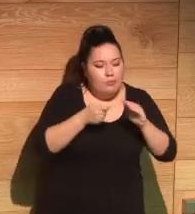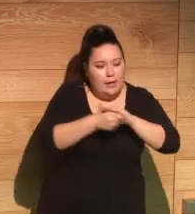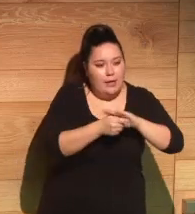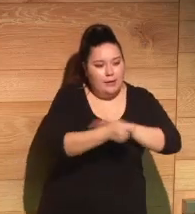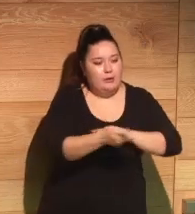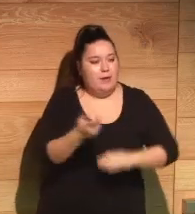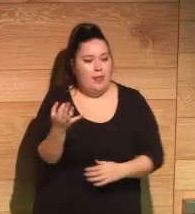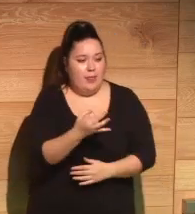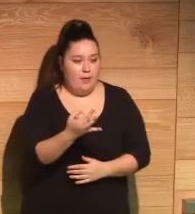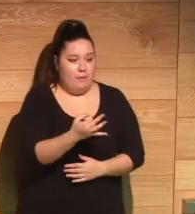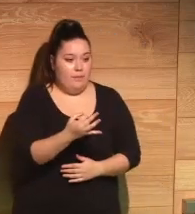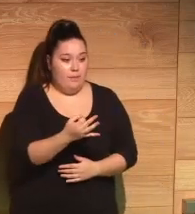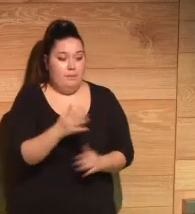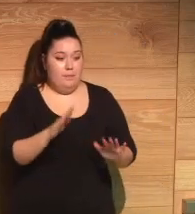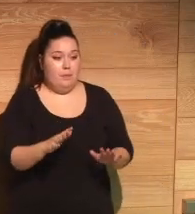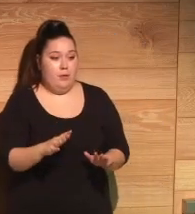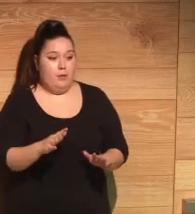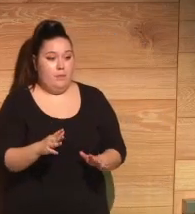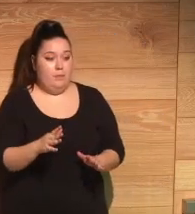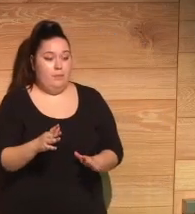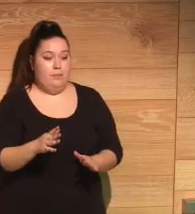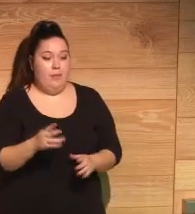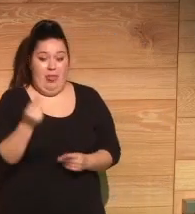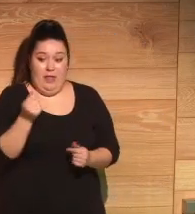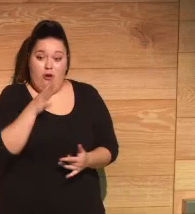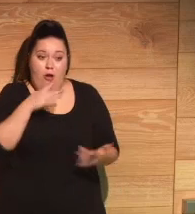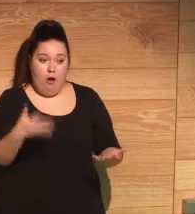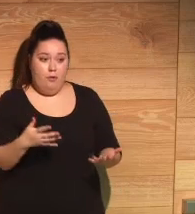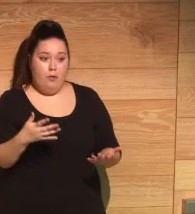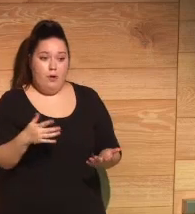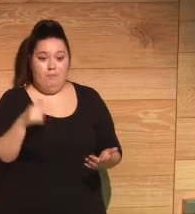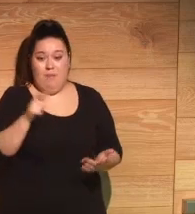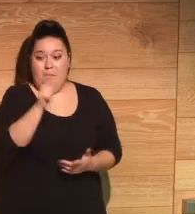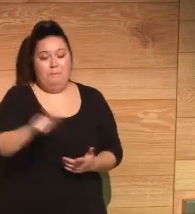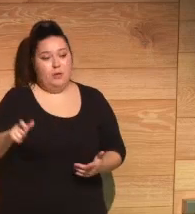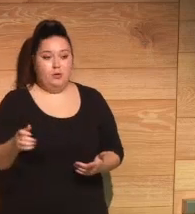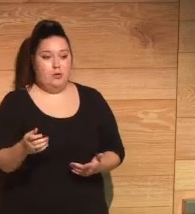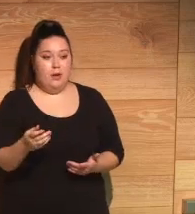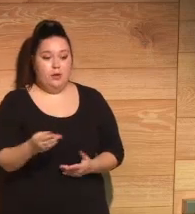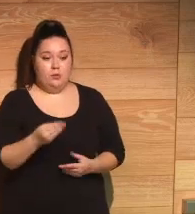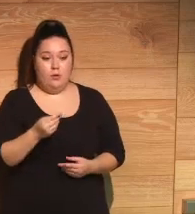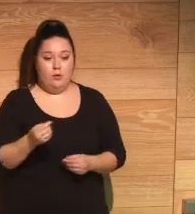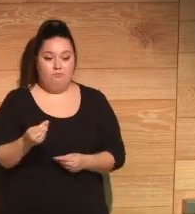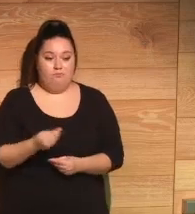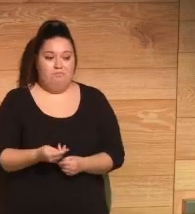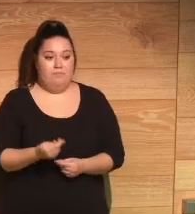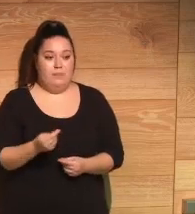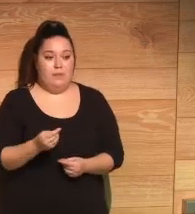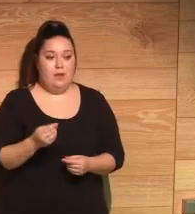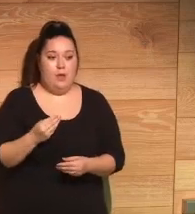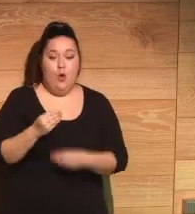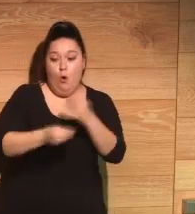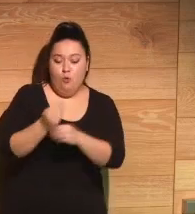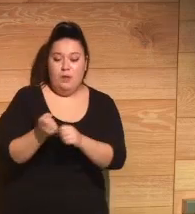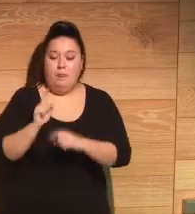en el capitalismo actual, donde las personas son tratadas como mercancías de usar y tirar, y se busca constantemente los nuevos productos, lo que está a